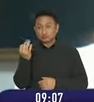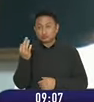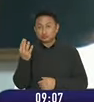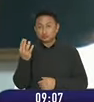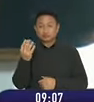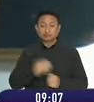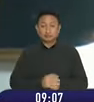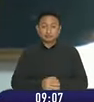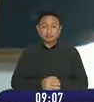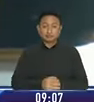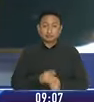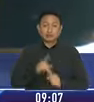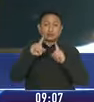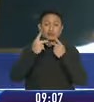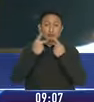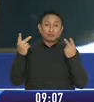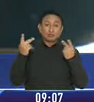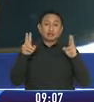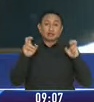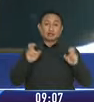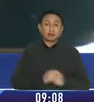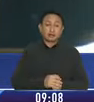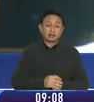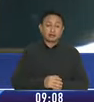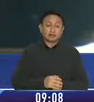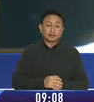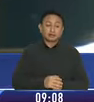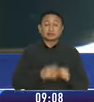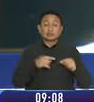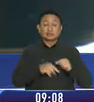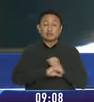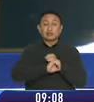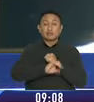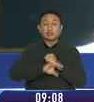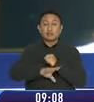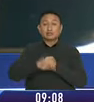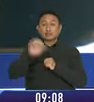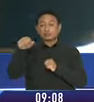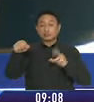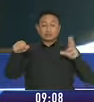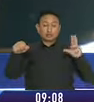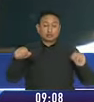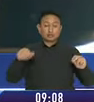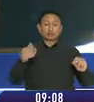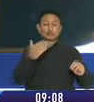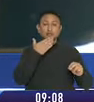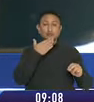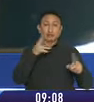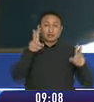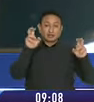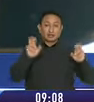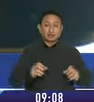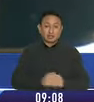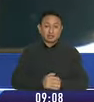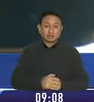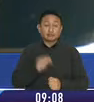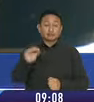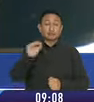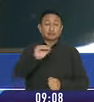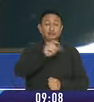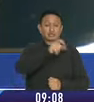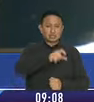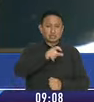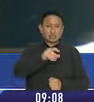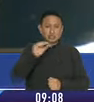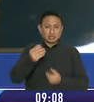popular temas como la promoción electoral del sí del no todos esos temas de ser conocer a la ciudadanía